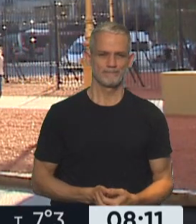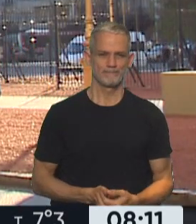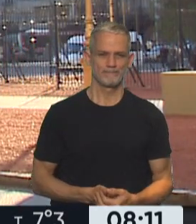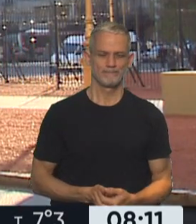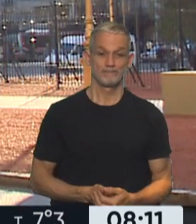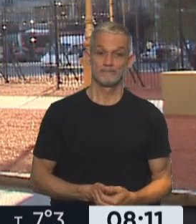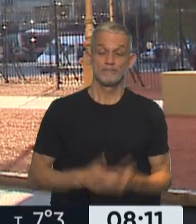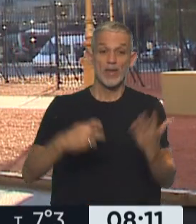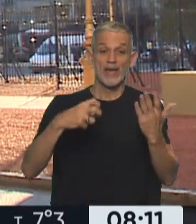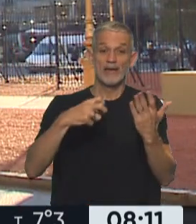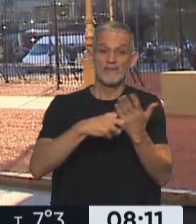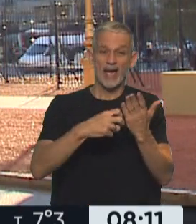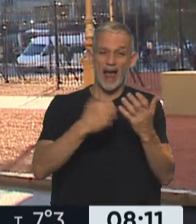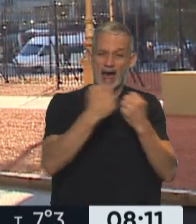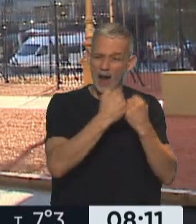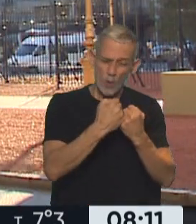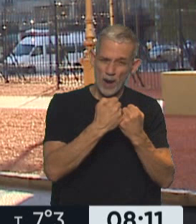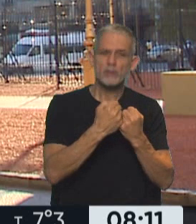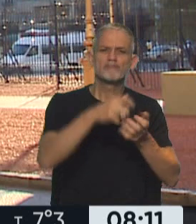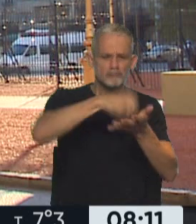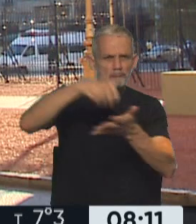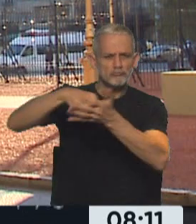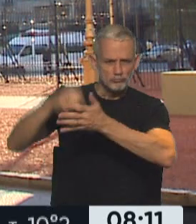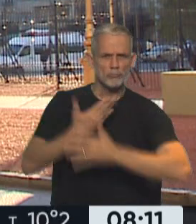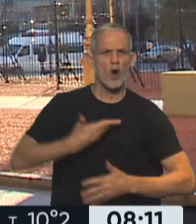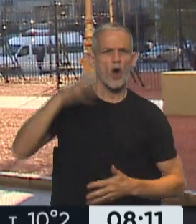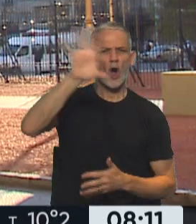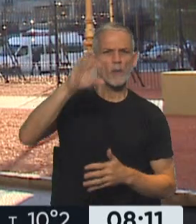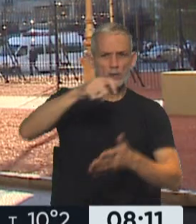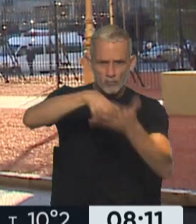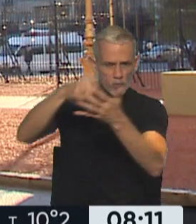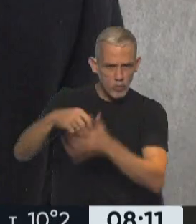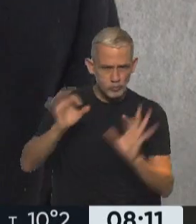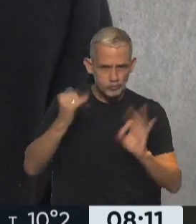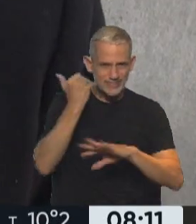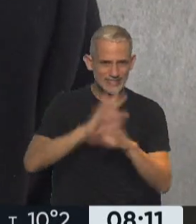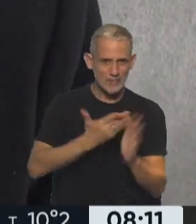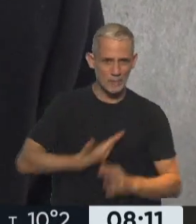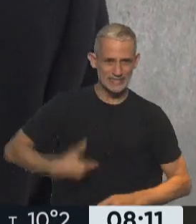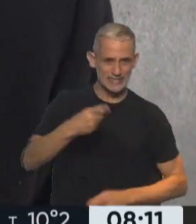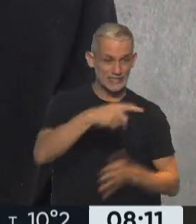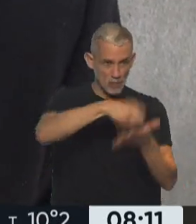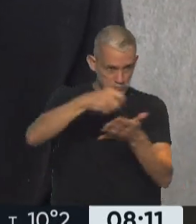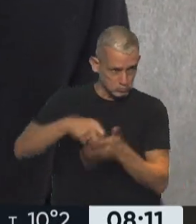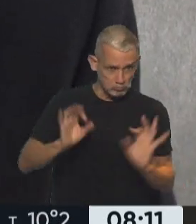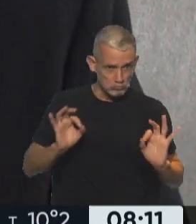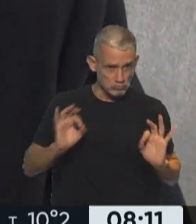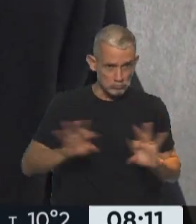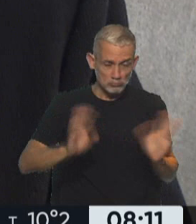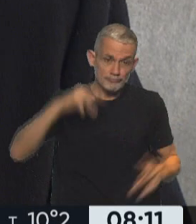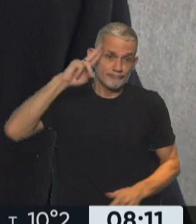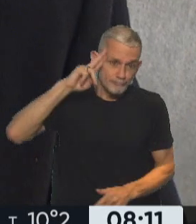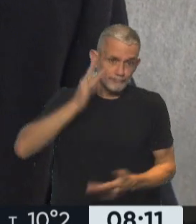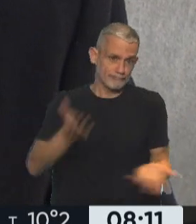El fiscal es un acuerdo firmado por los gobernadores con el Poder Ejecutivo de la Nación, que nosotros vamos a apoyar, obviamente, porque